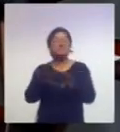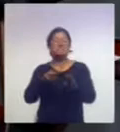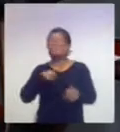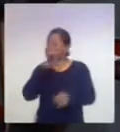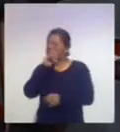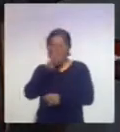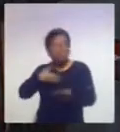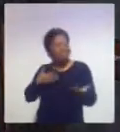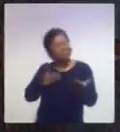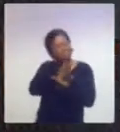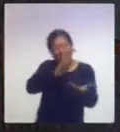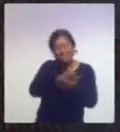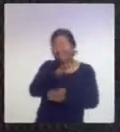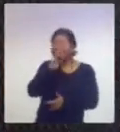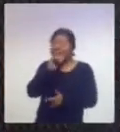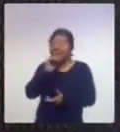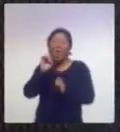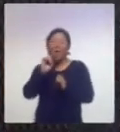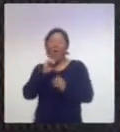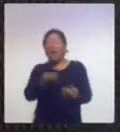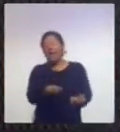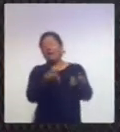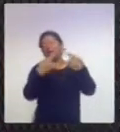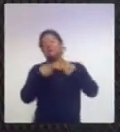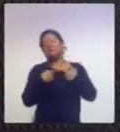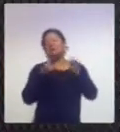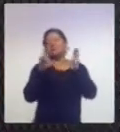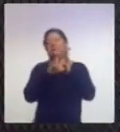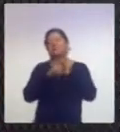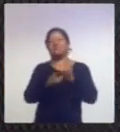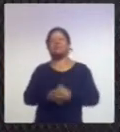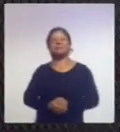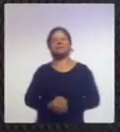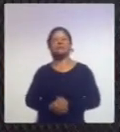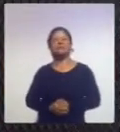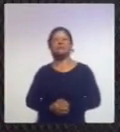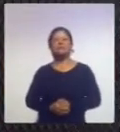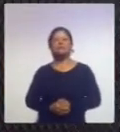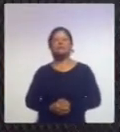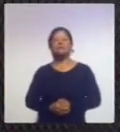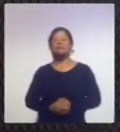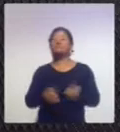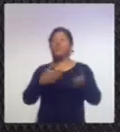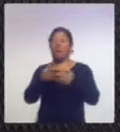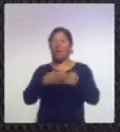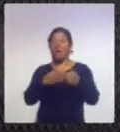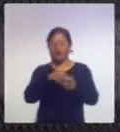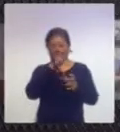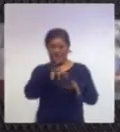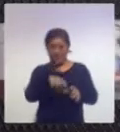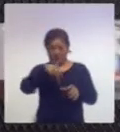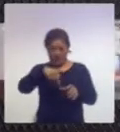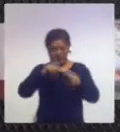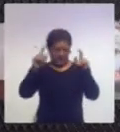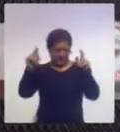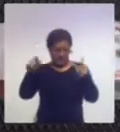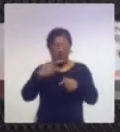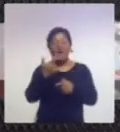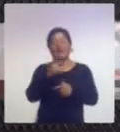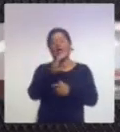el trámite o de recoger su credencial. Los módulos, el módulo fijo de Tlaxcala, el que está aquí en la calle Muñoz